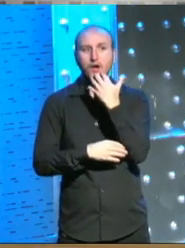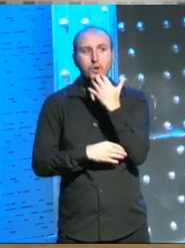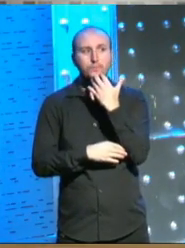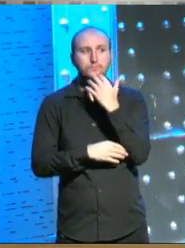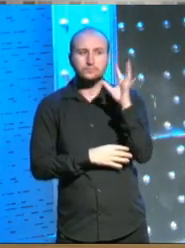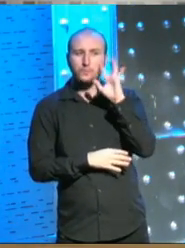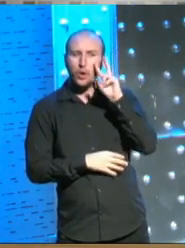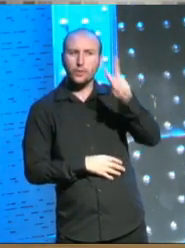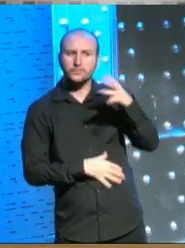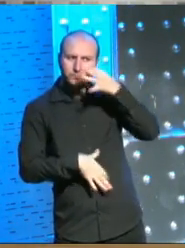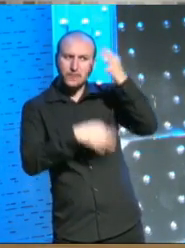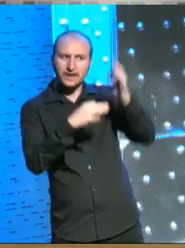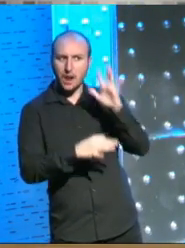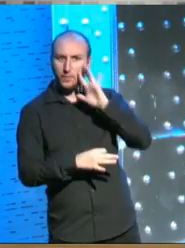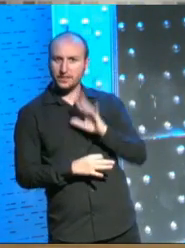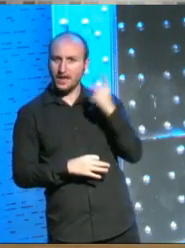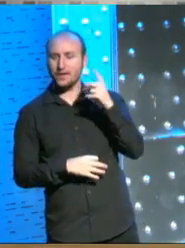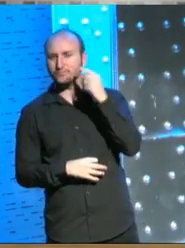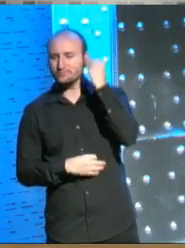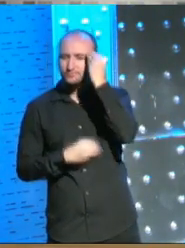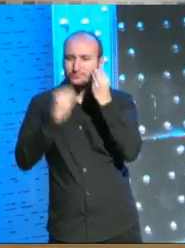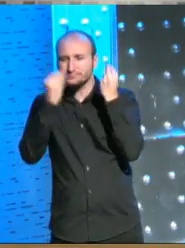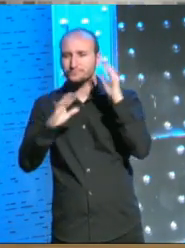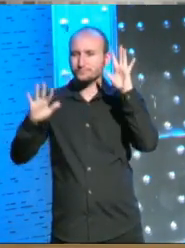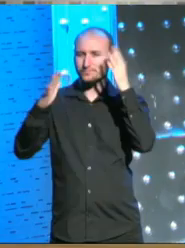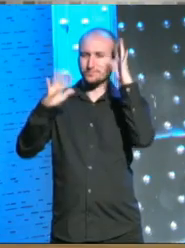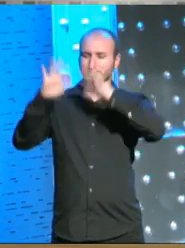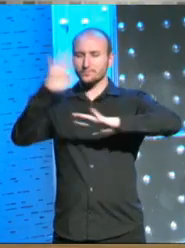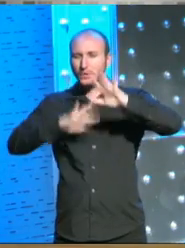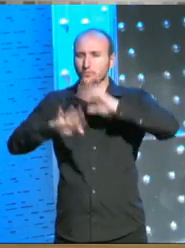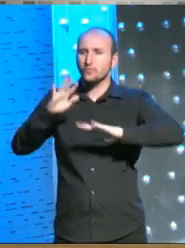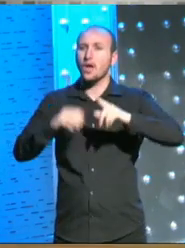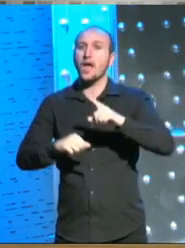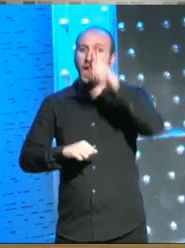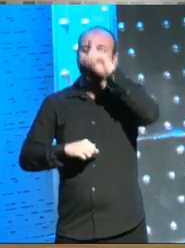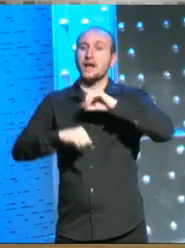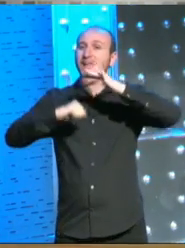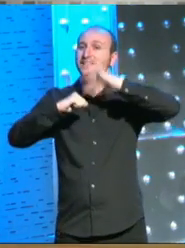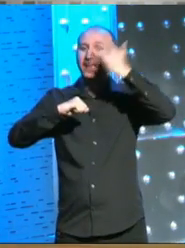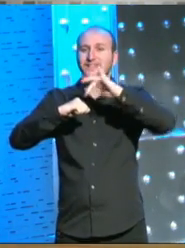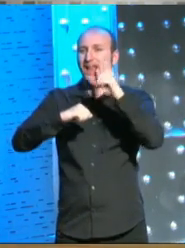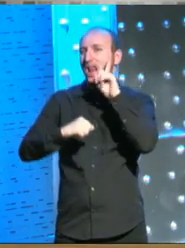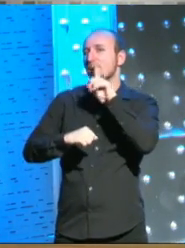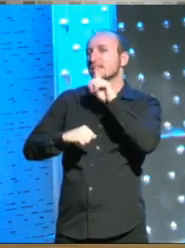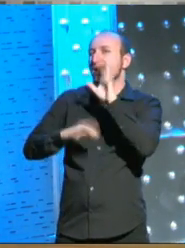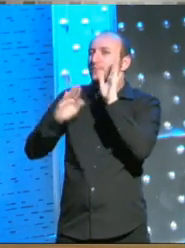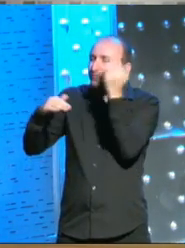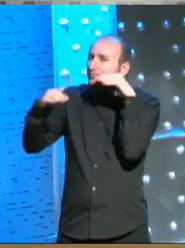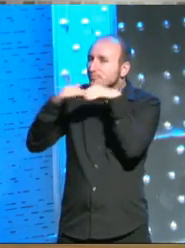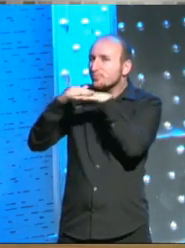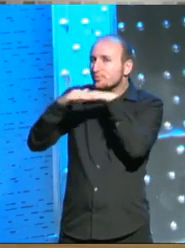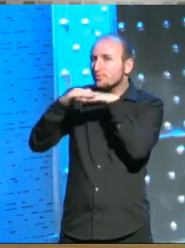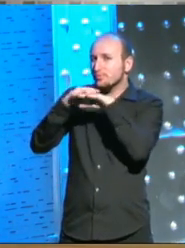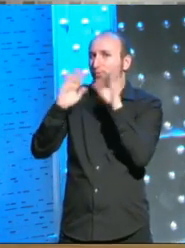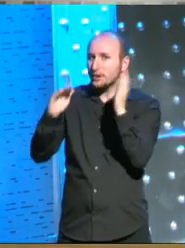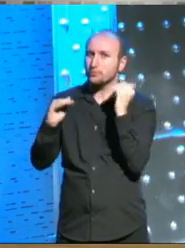O sea, hay esa confusión. Es decir, la imagen digital puede mentir ocultando que miente. La imagen digital puede mentir ocultando